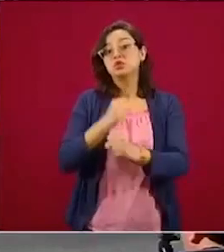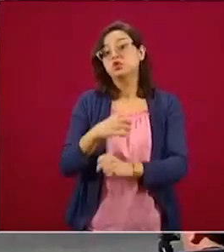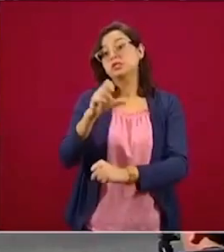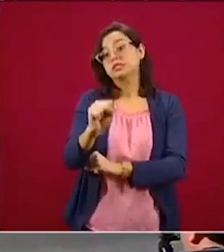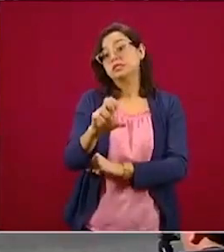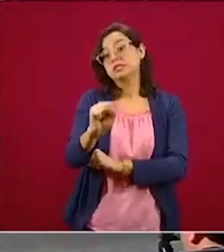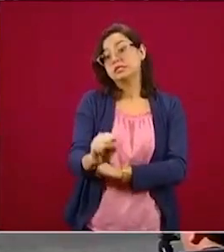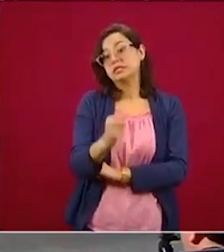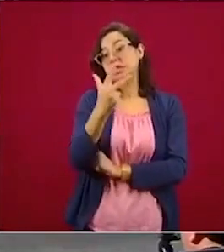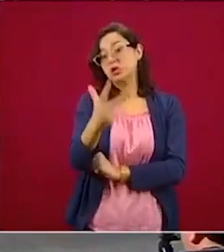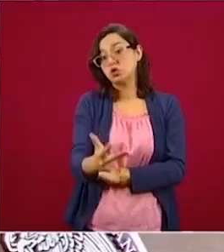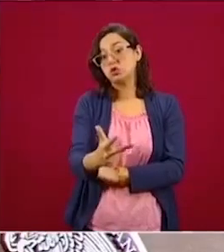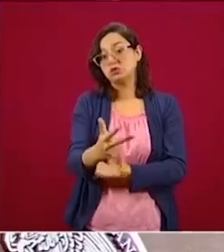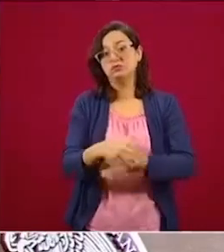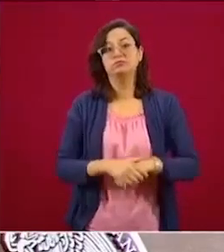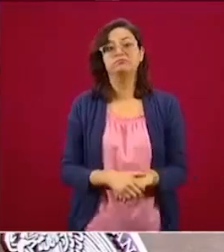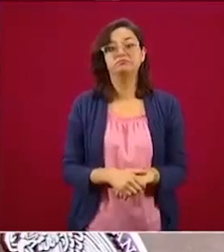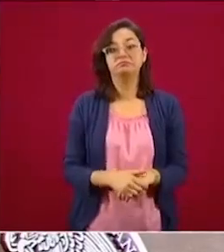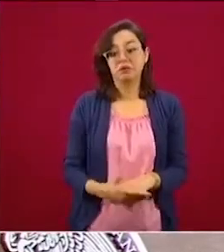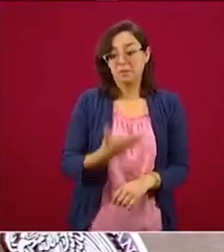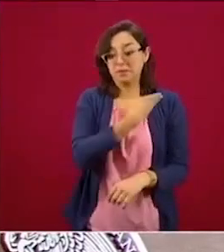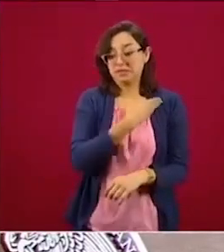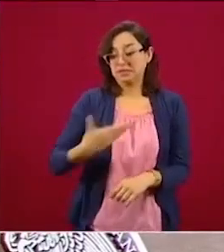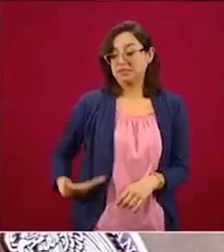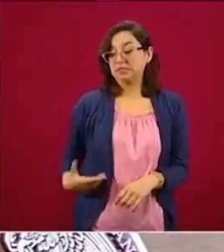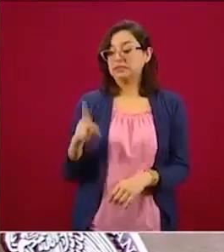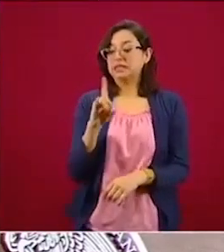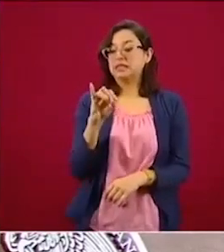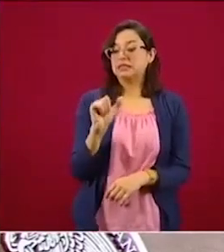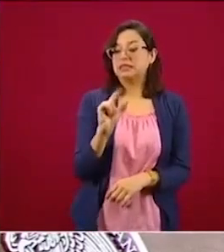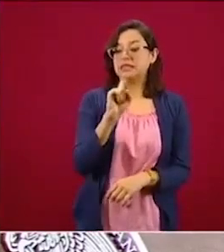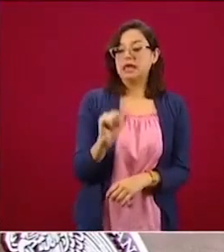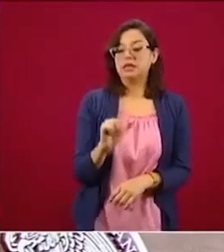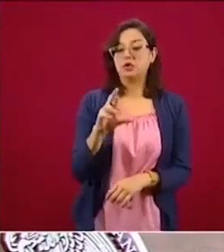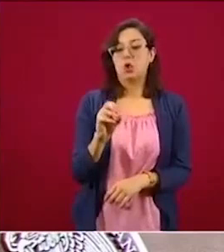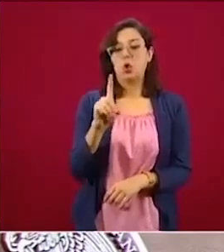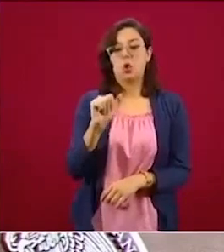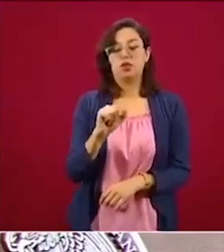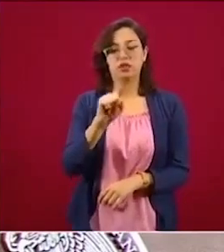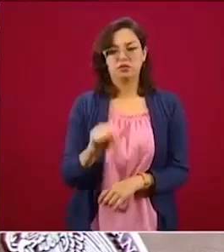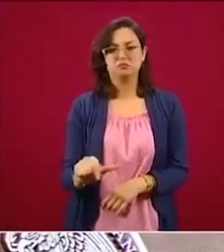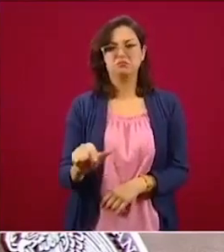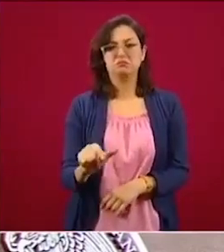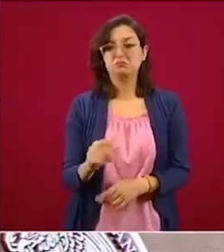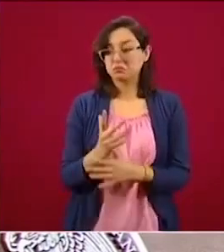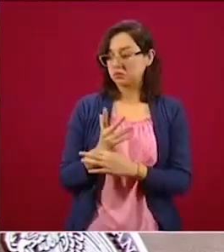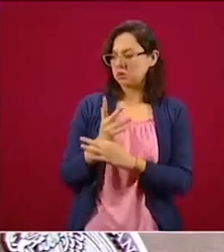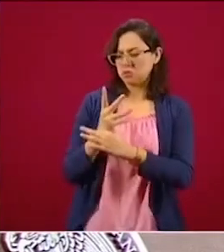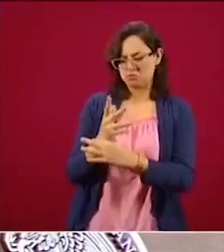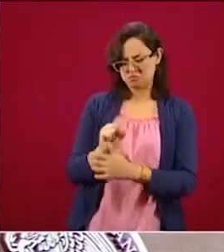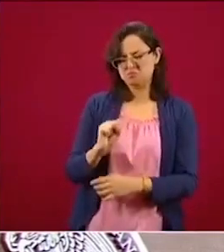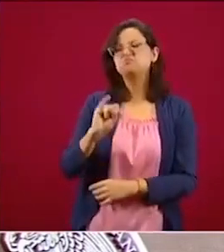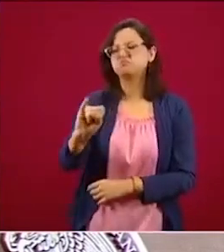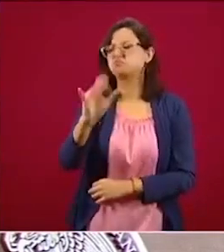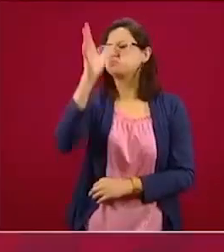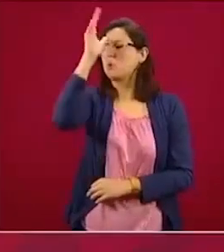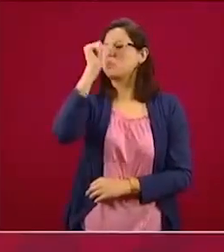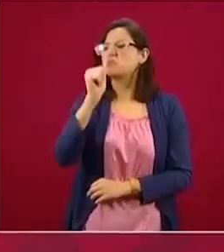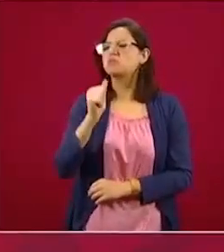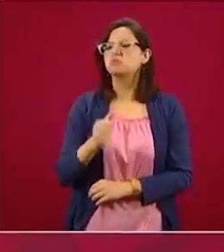el mismo presidente díaz ordaz lo reconoció él dijo